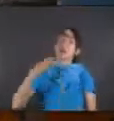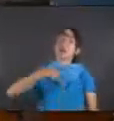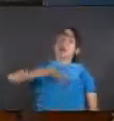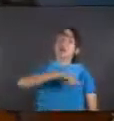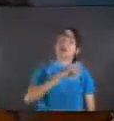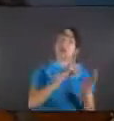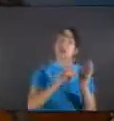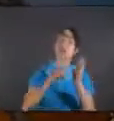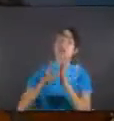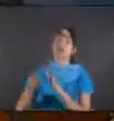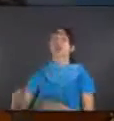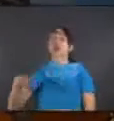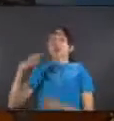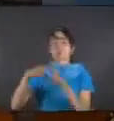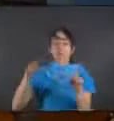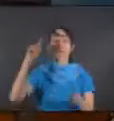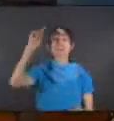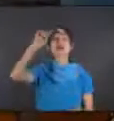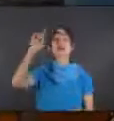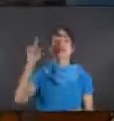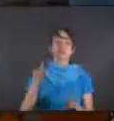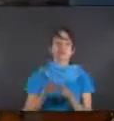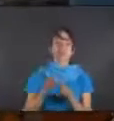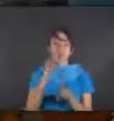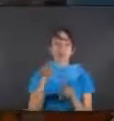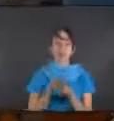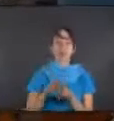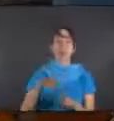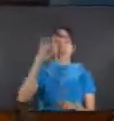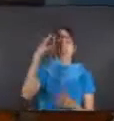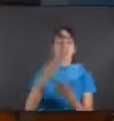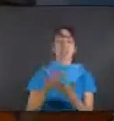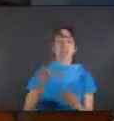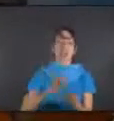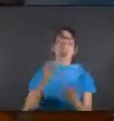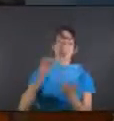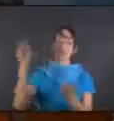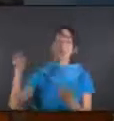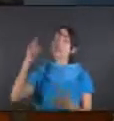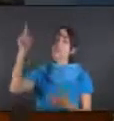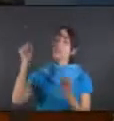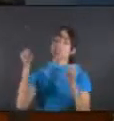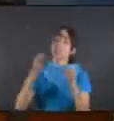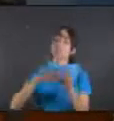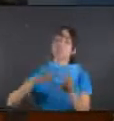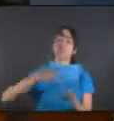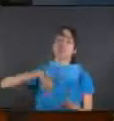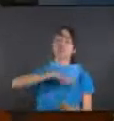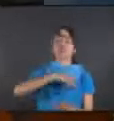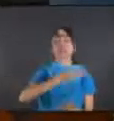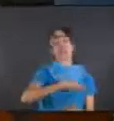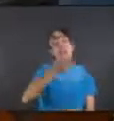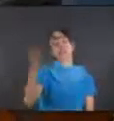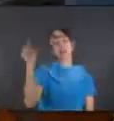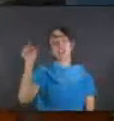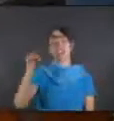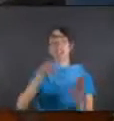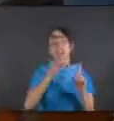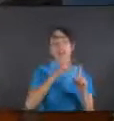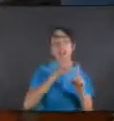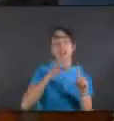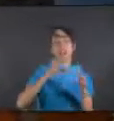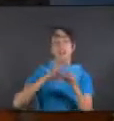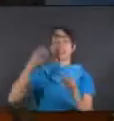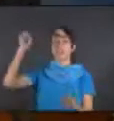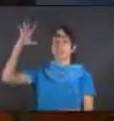Señor. En el nombre de Jesús te lo pedimos en esta hora, Señor. Nosotros creemos que tú eres